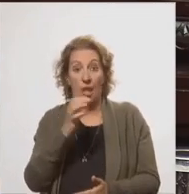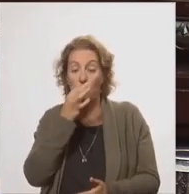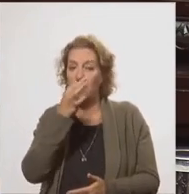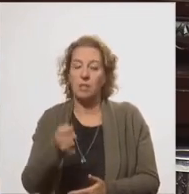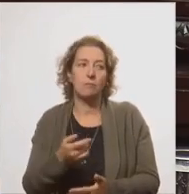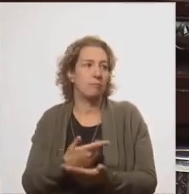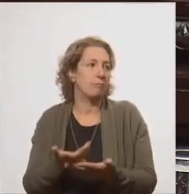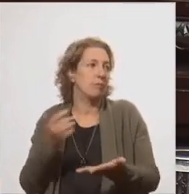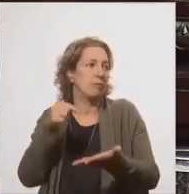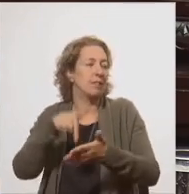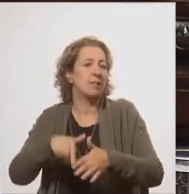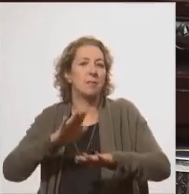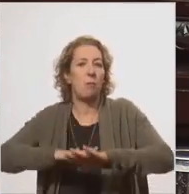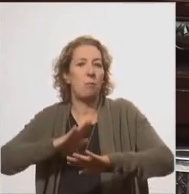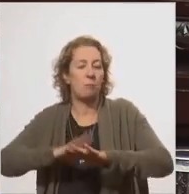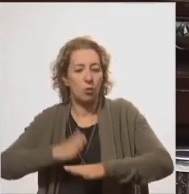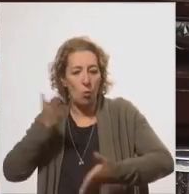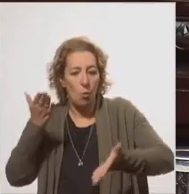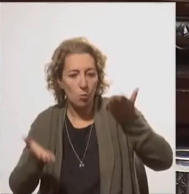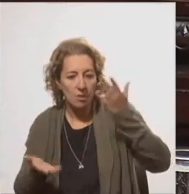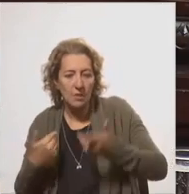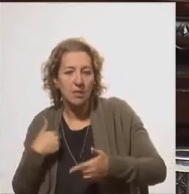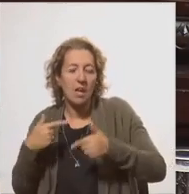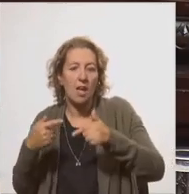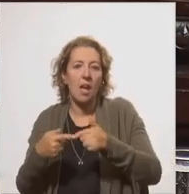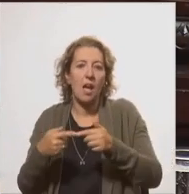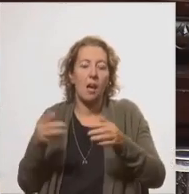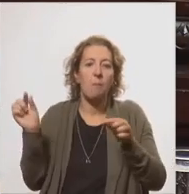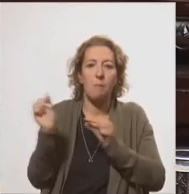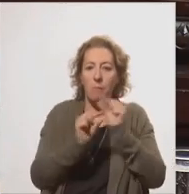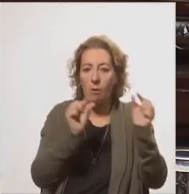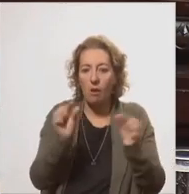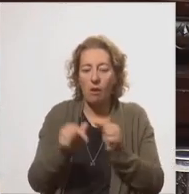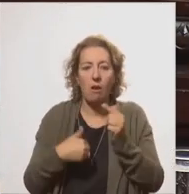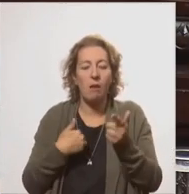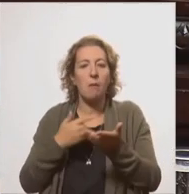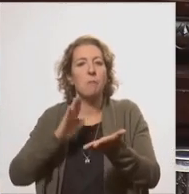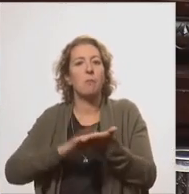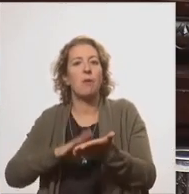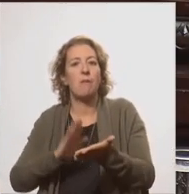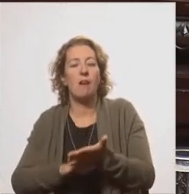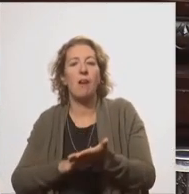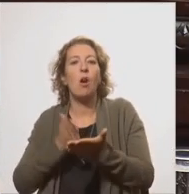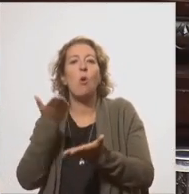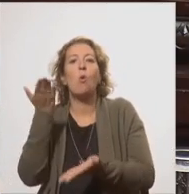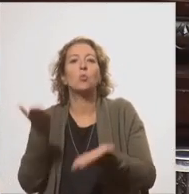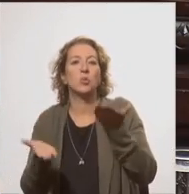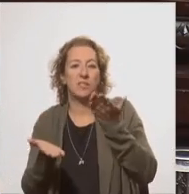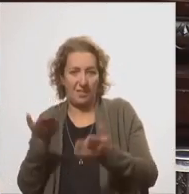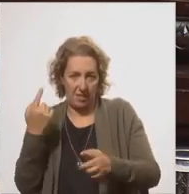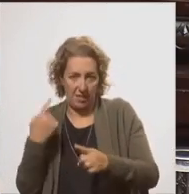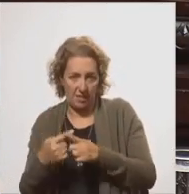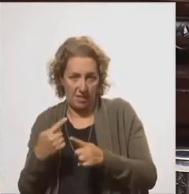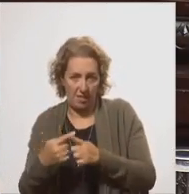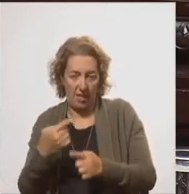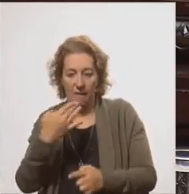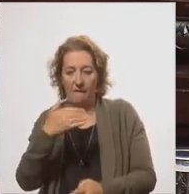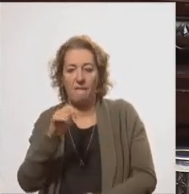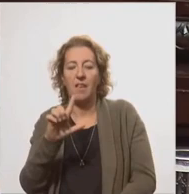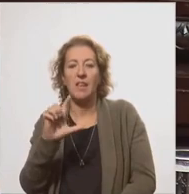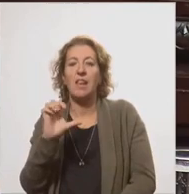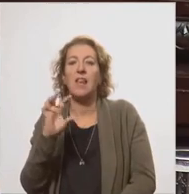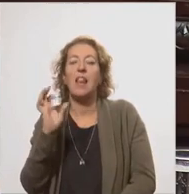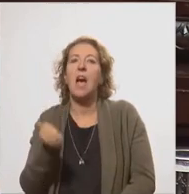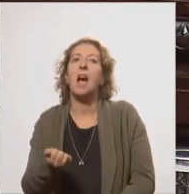de justicia donde tan escasas como excepcionales son las pruebas de que la justicia existe. Belela es un símbolo de